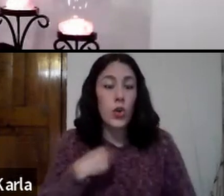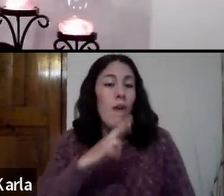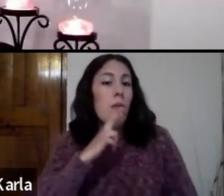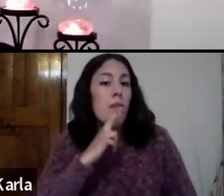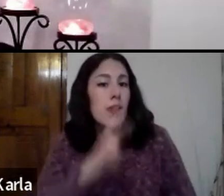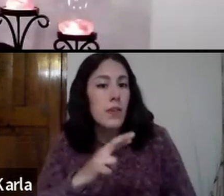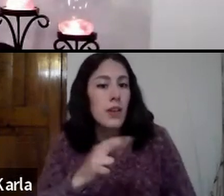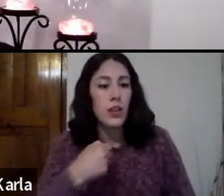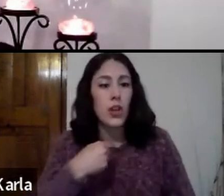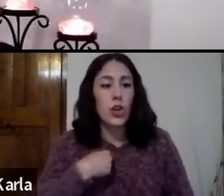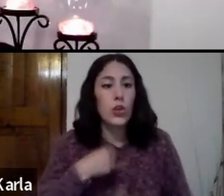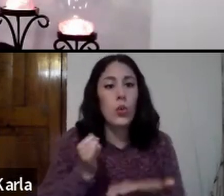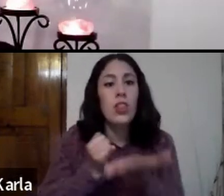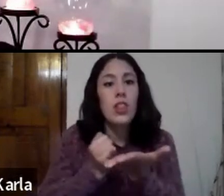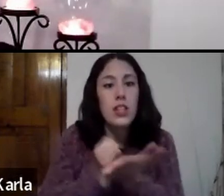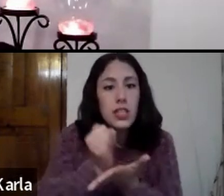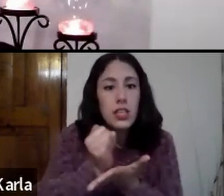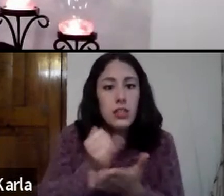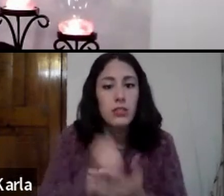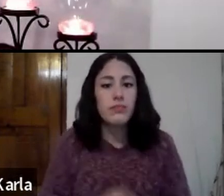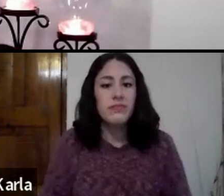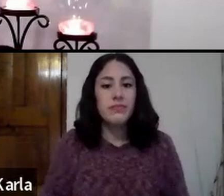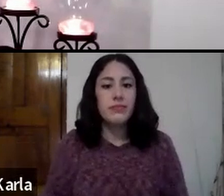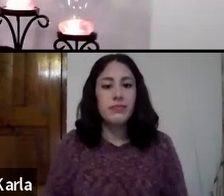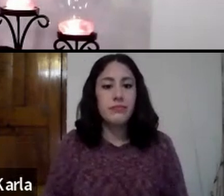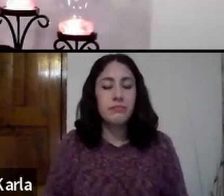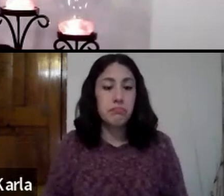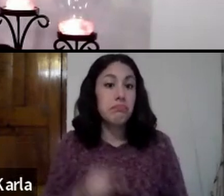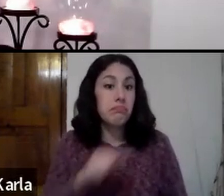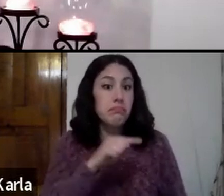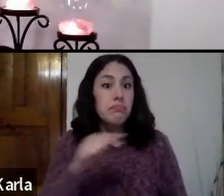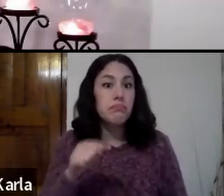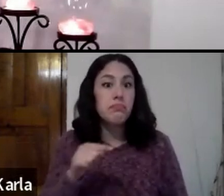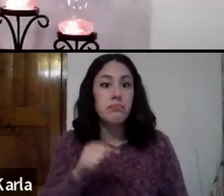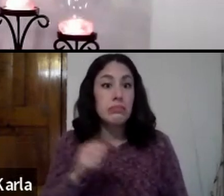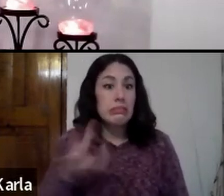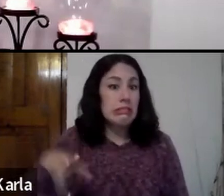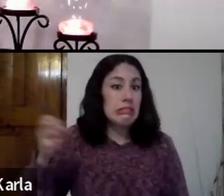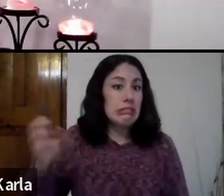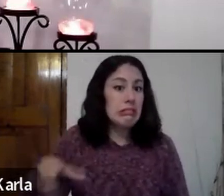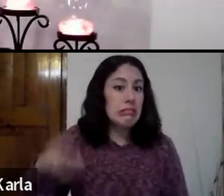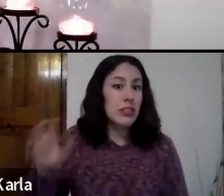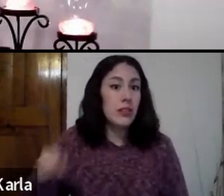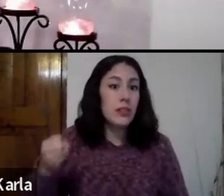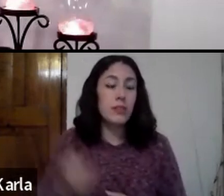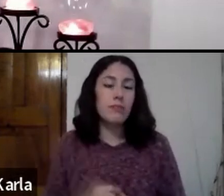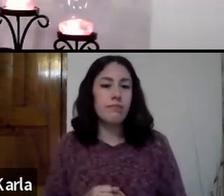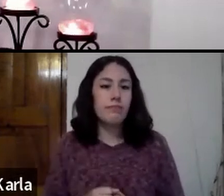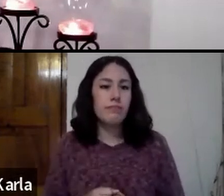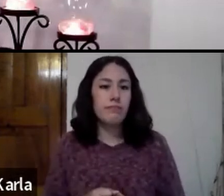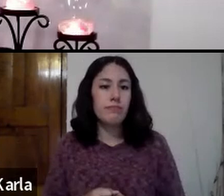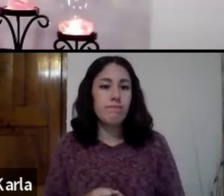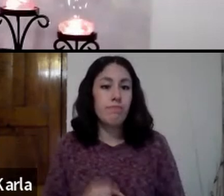y ese espacio el crearlo toma esfuerzo y es como un músculo que tenemos